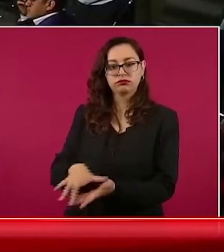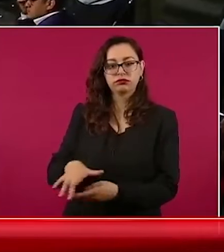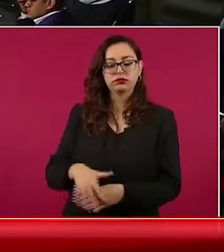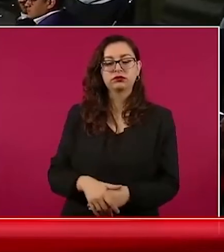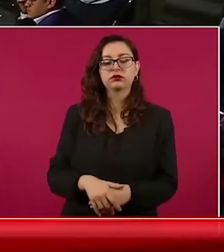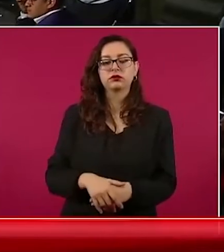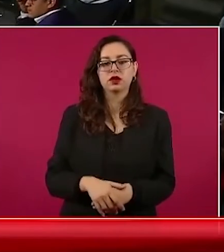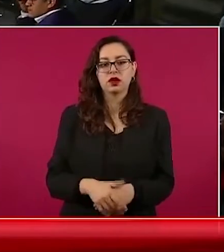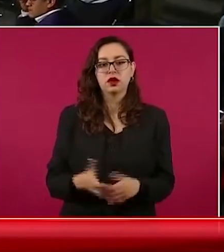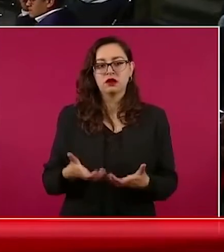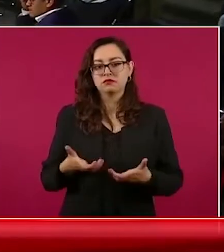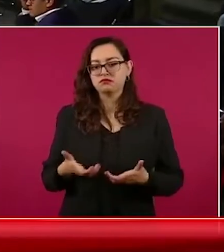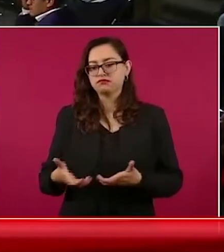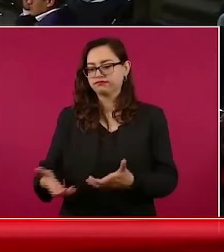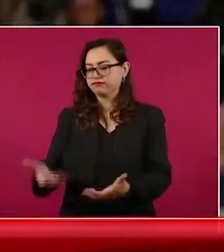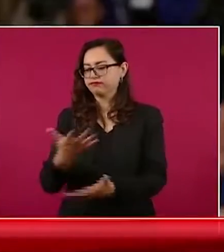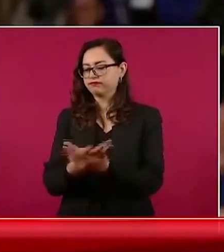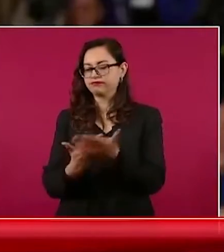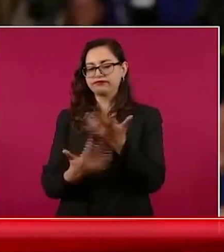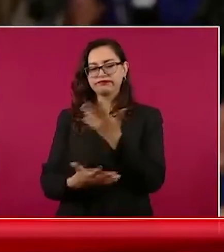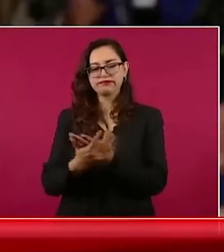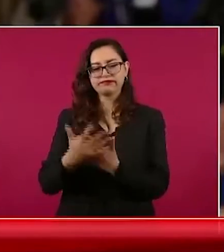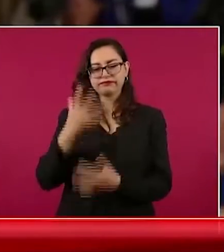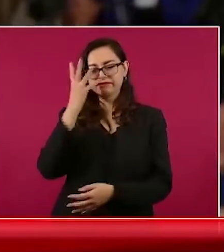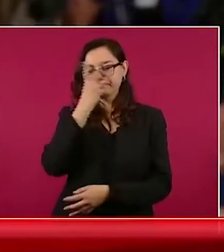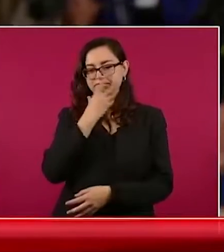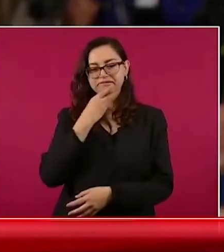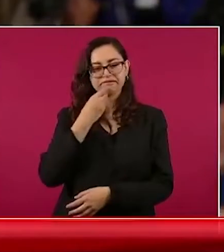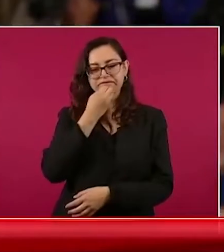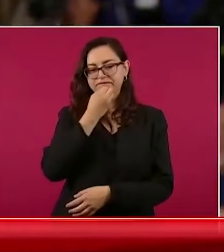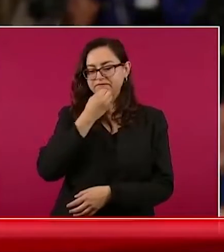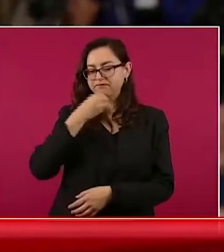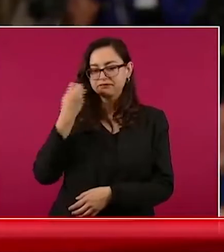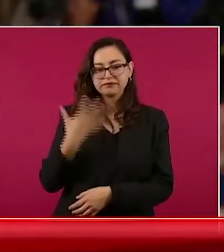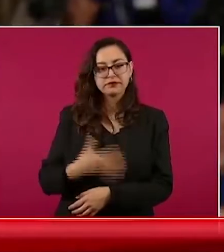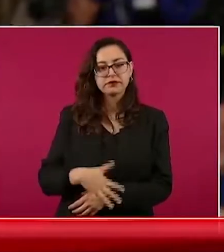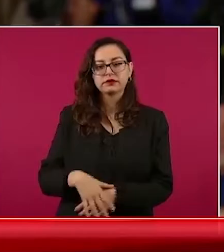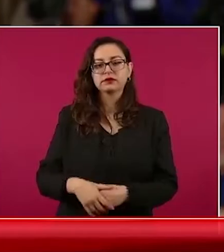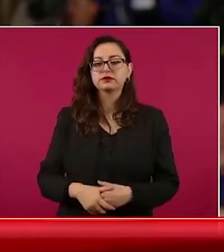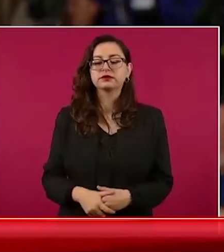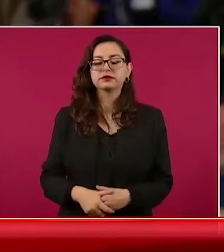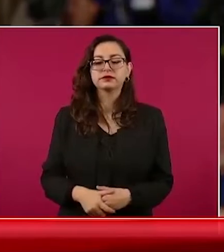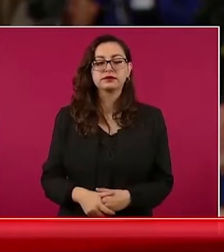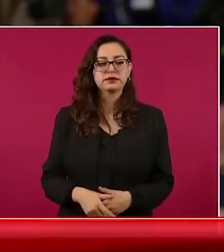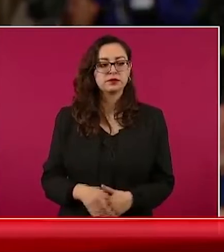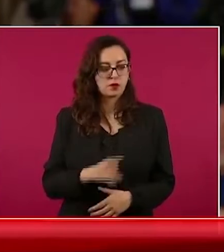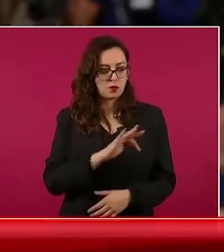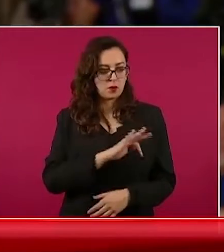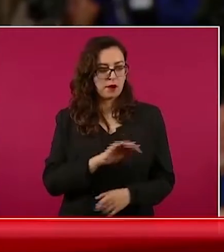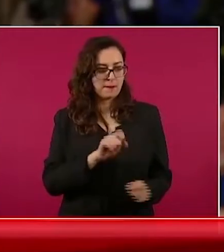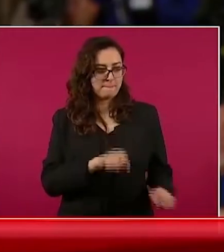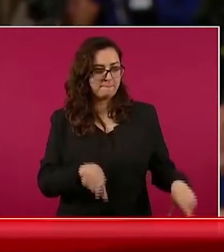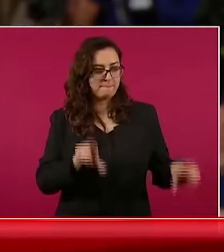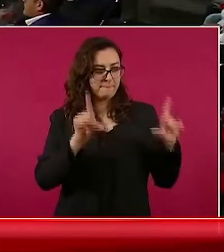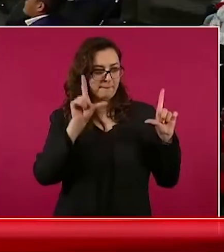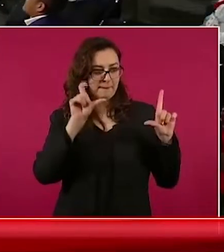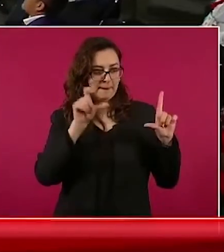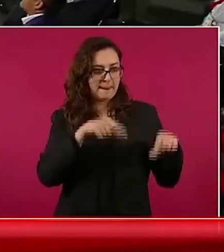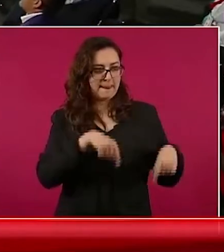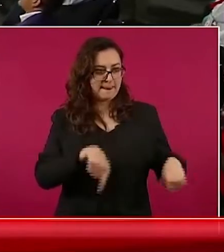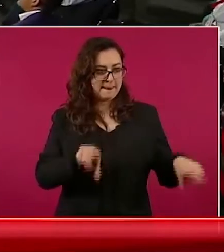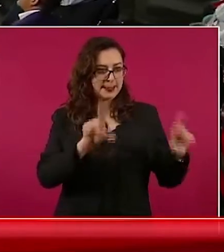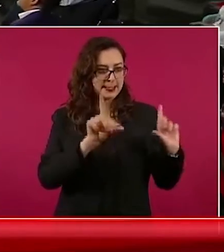caminos artesanales bellísimos. A ver si consiguen uno. Acabo de ver